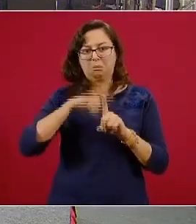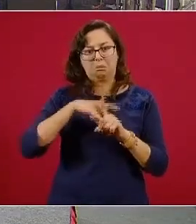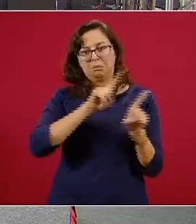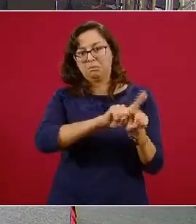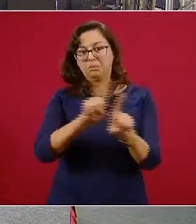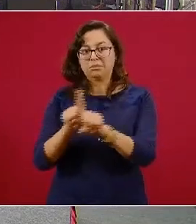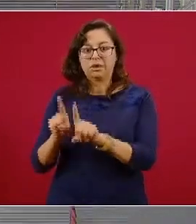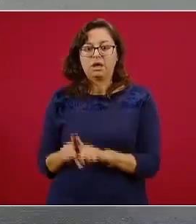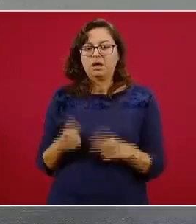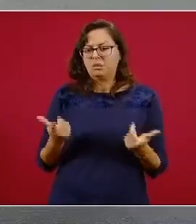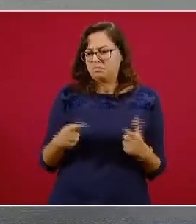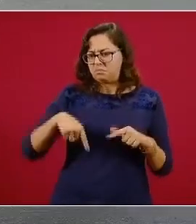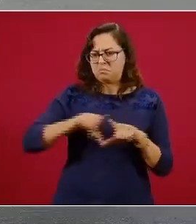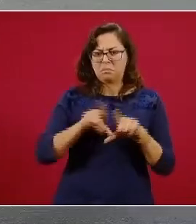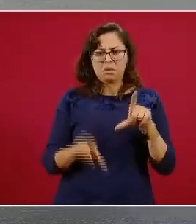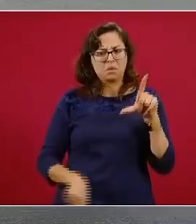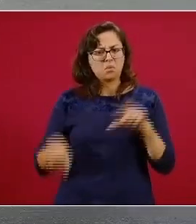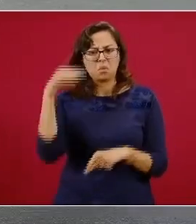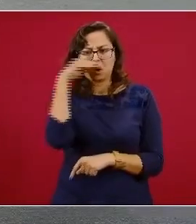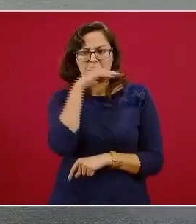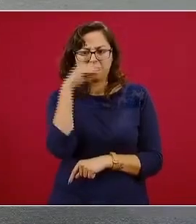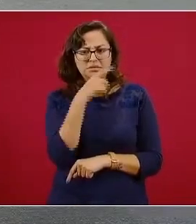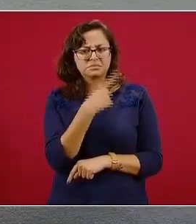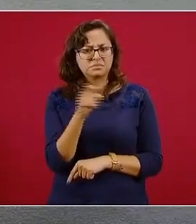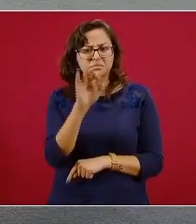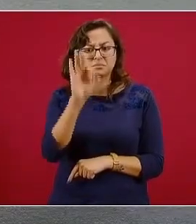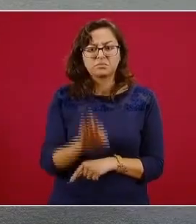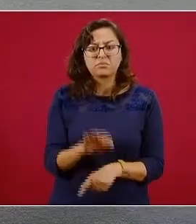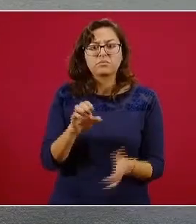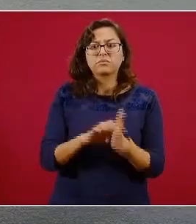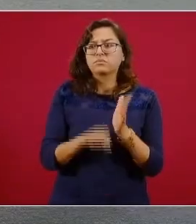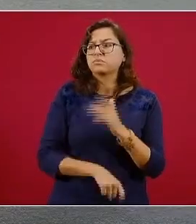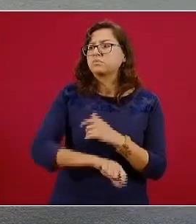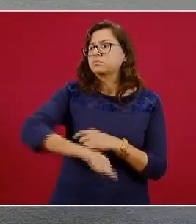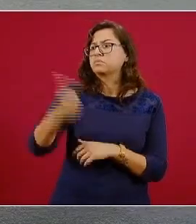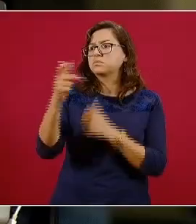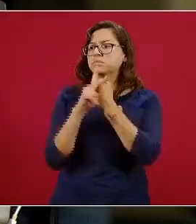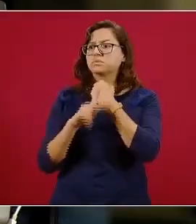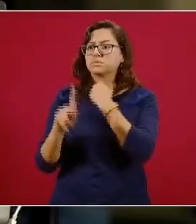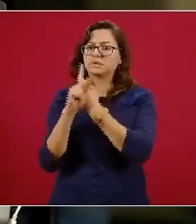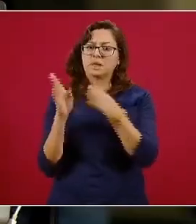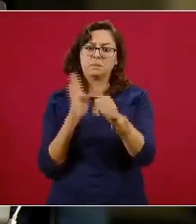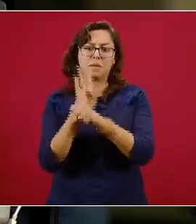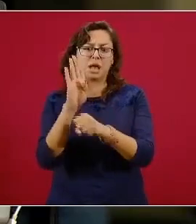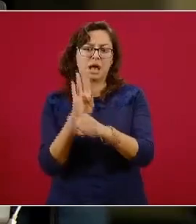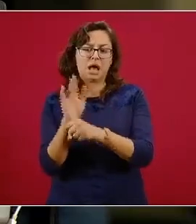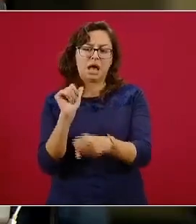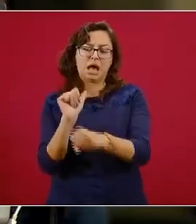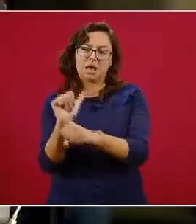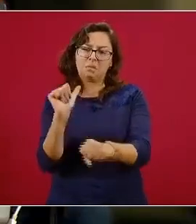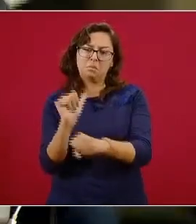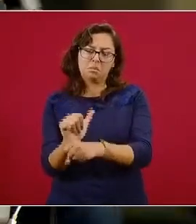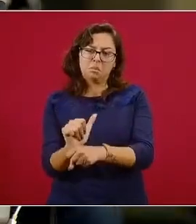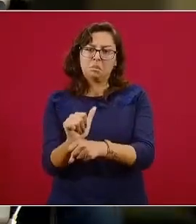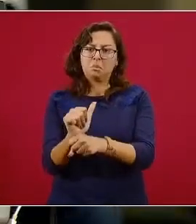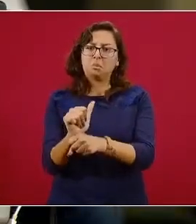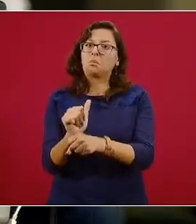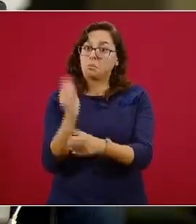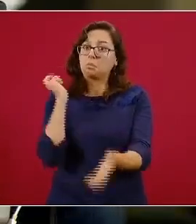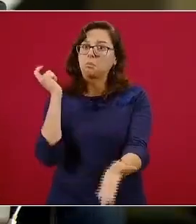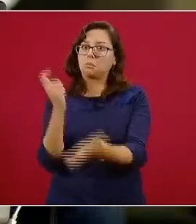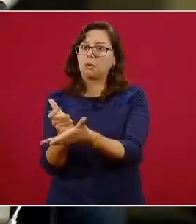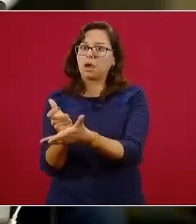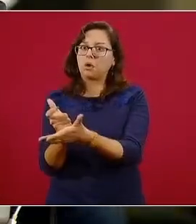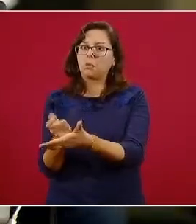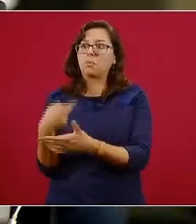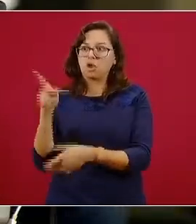son completamente gratuitos. Por ejemplo, en Brasil, en Argentina, tienen un costo, pero ellos los utilizan más que nosotros. Entonces,